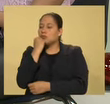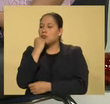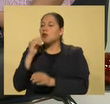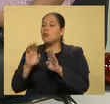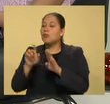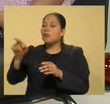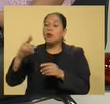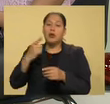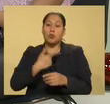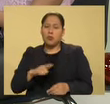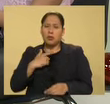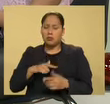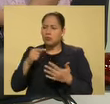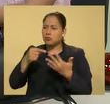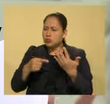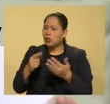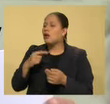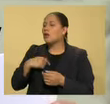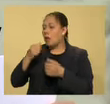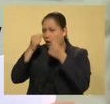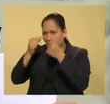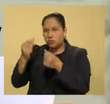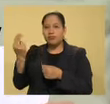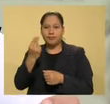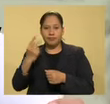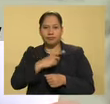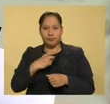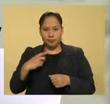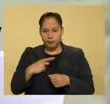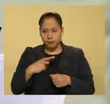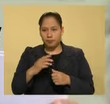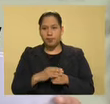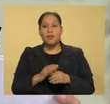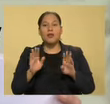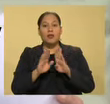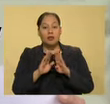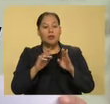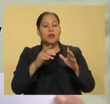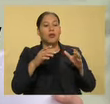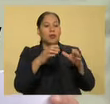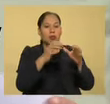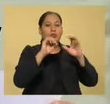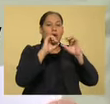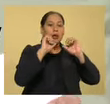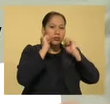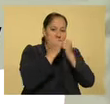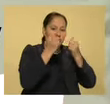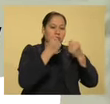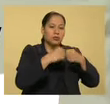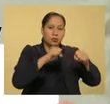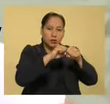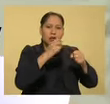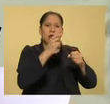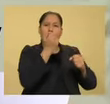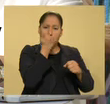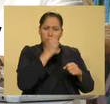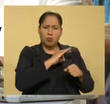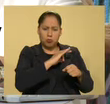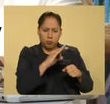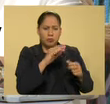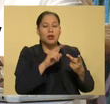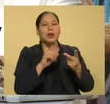todos aquellos asuntos que correspondan a esa actividad escolar. Formar sociedades de alumnos, ser parte de